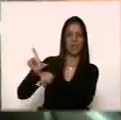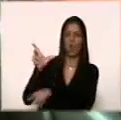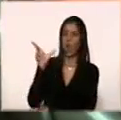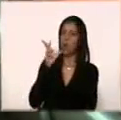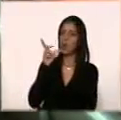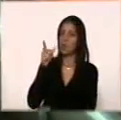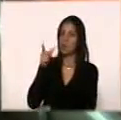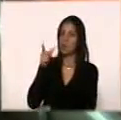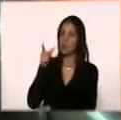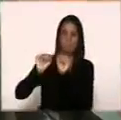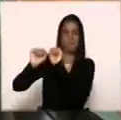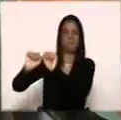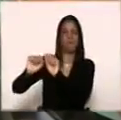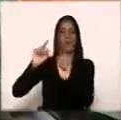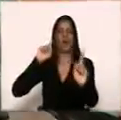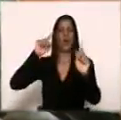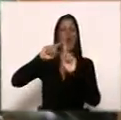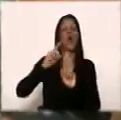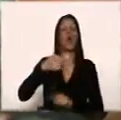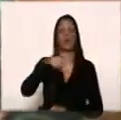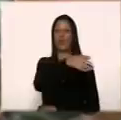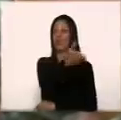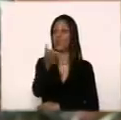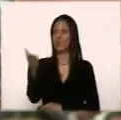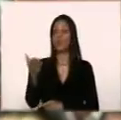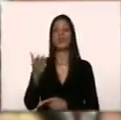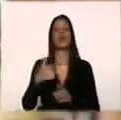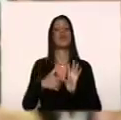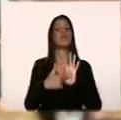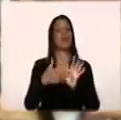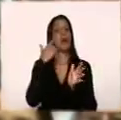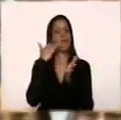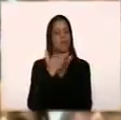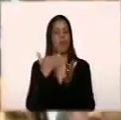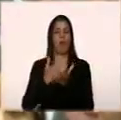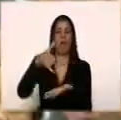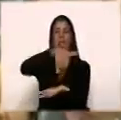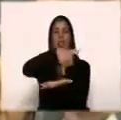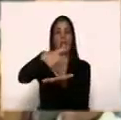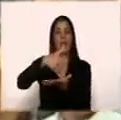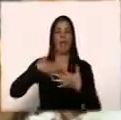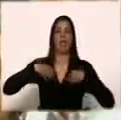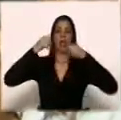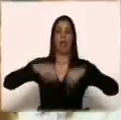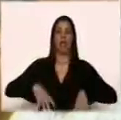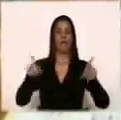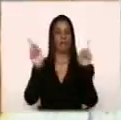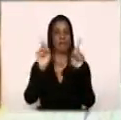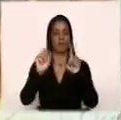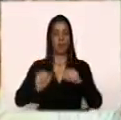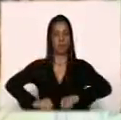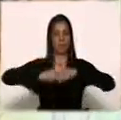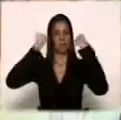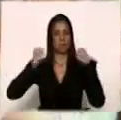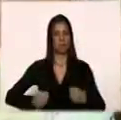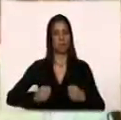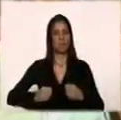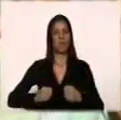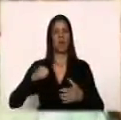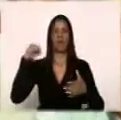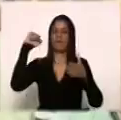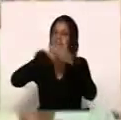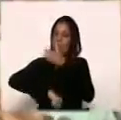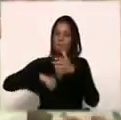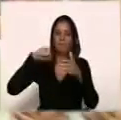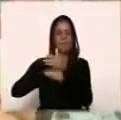de identificar. Y hoy ustedes están aquí como expresión de que no nos hemos rendido ni nos vamos a rendir. Y esta batalla la